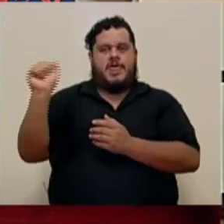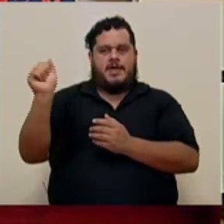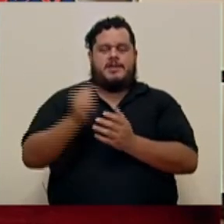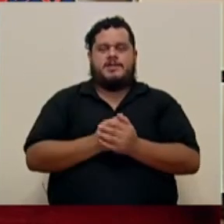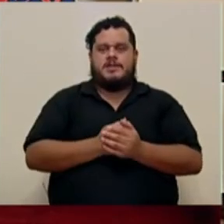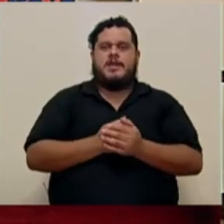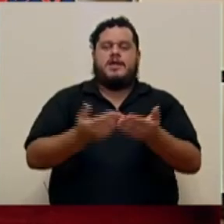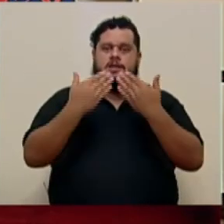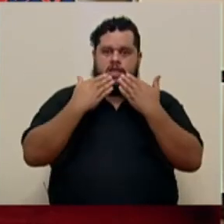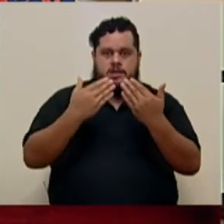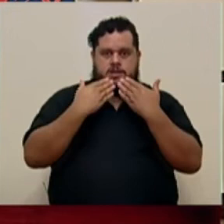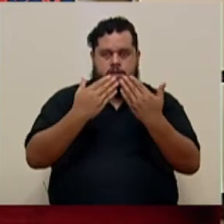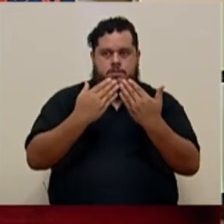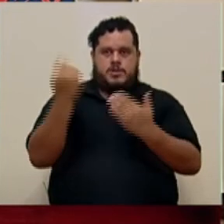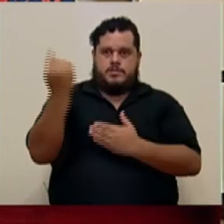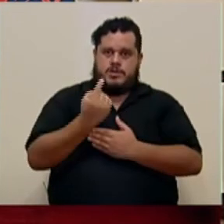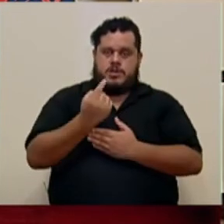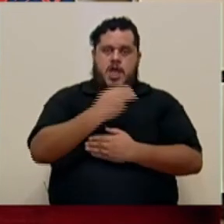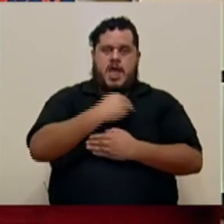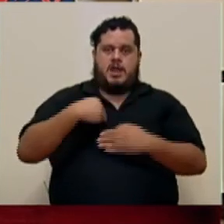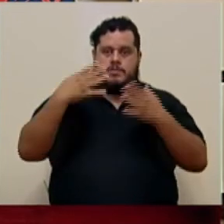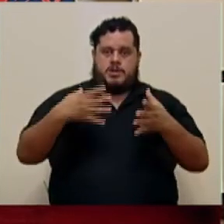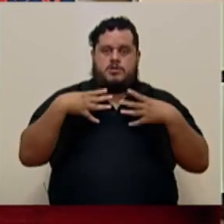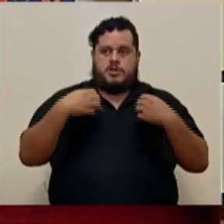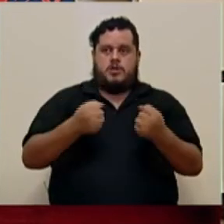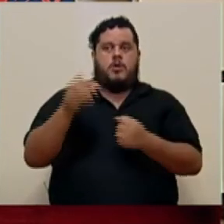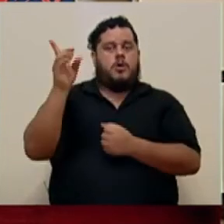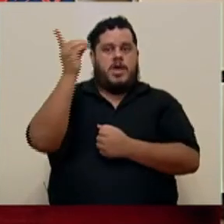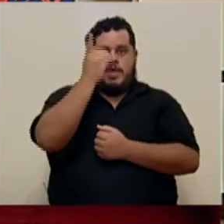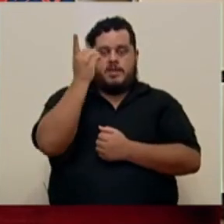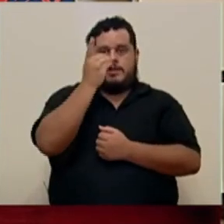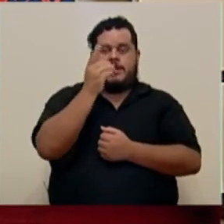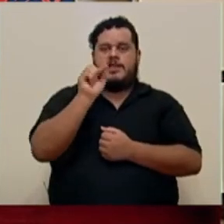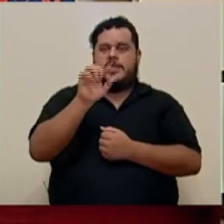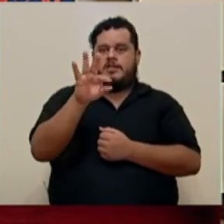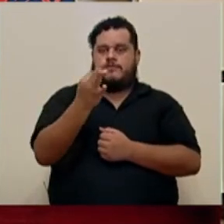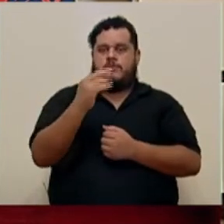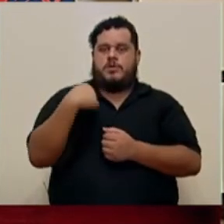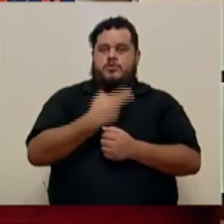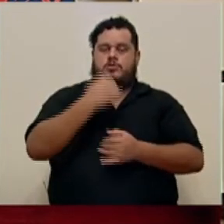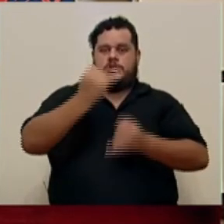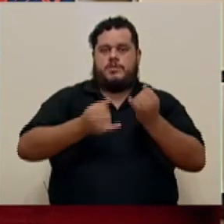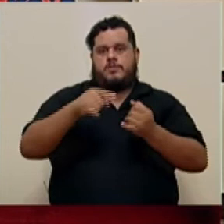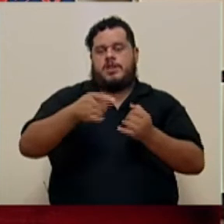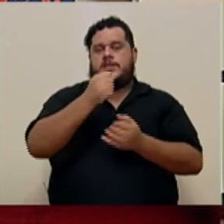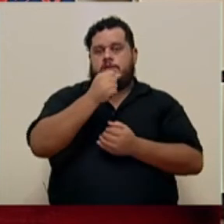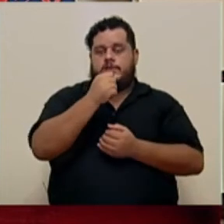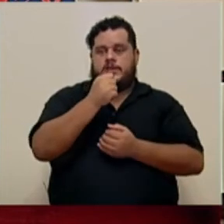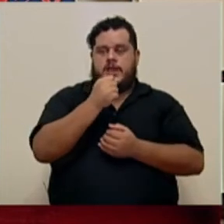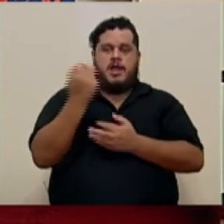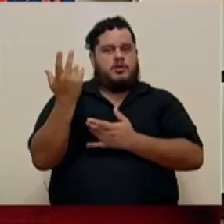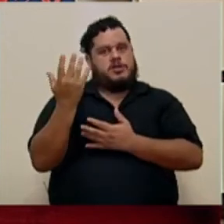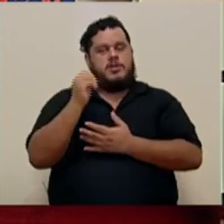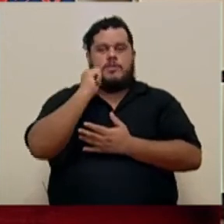Alertas. Le agradecemos la presencia al ministro de Salud, del doctor Daniel Salas. De esta forma, damos por concluida esta conferencia de prensa. Los